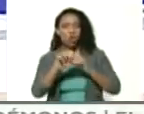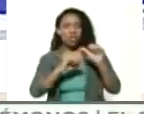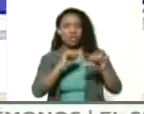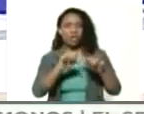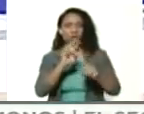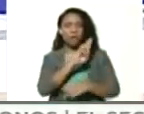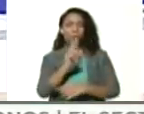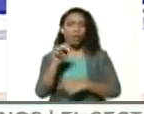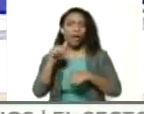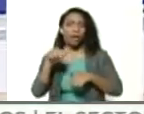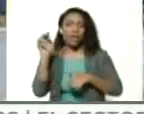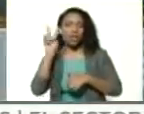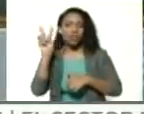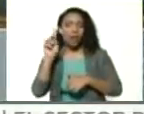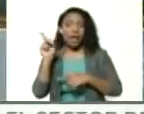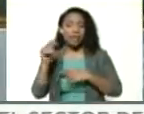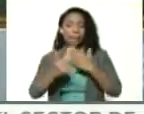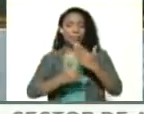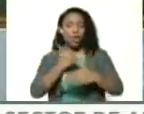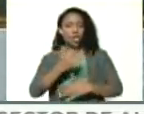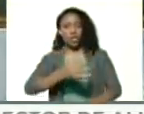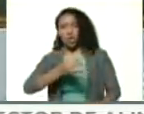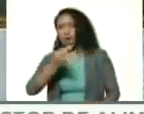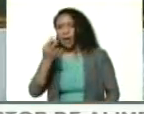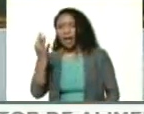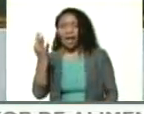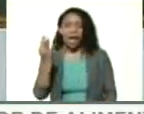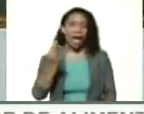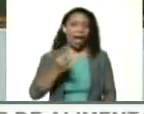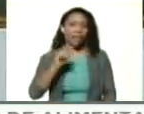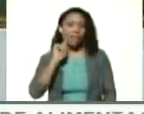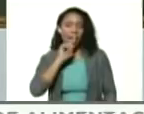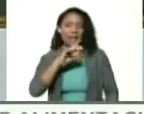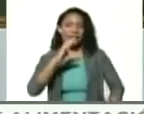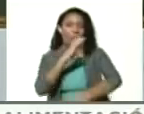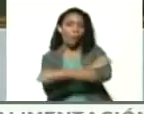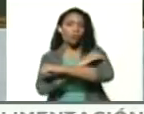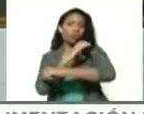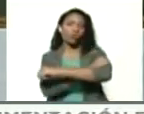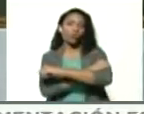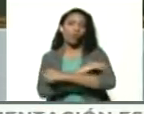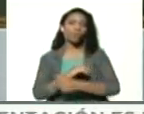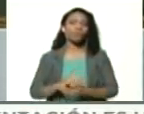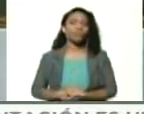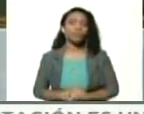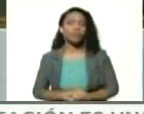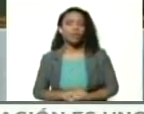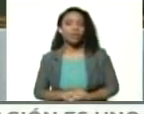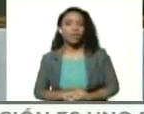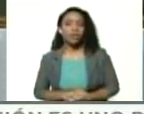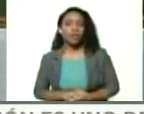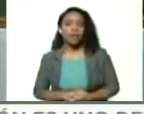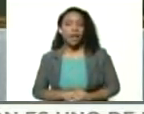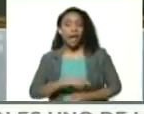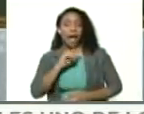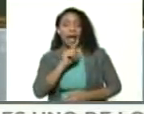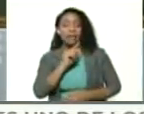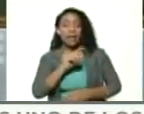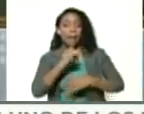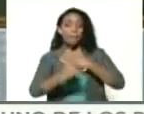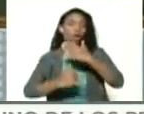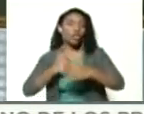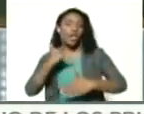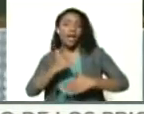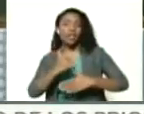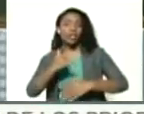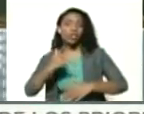Venezuela. Era el proyecto real de esa oligarquía, es el proyecto real de esa fe